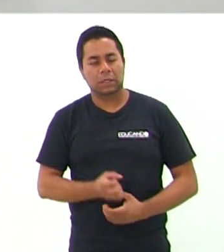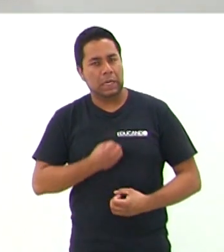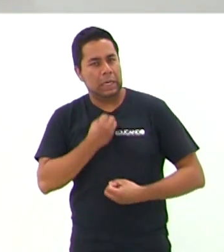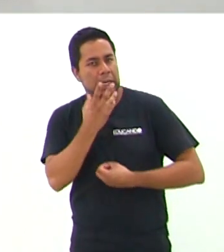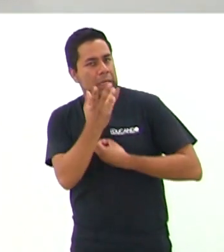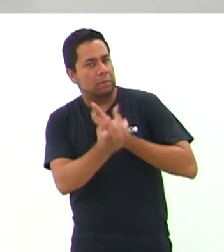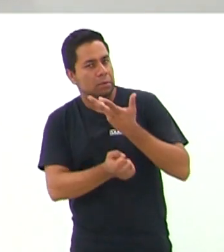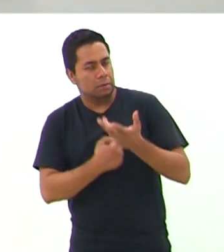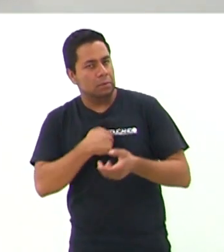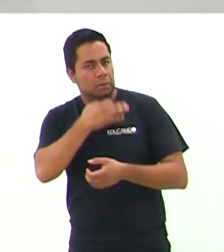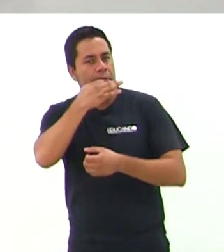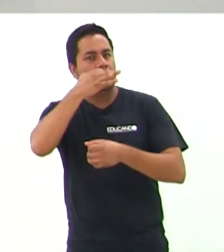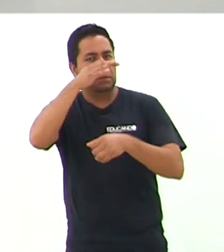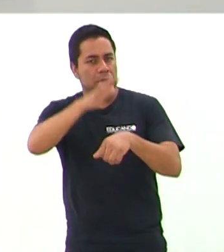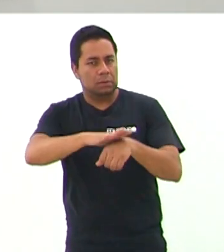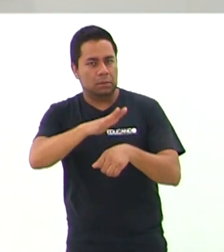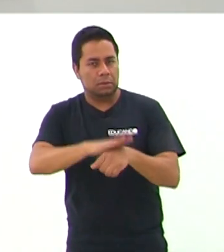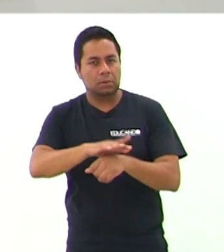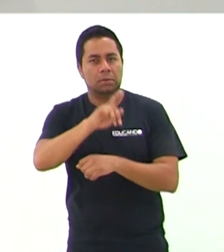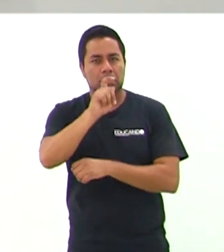Expresar, te comentaba que el verbo